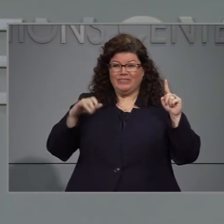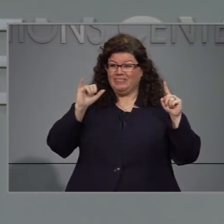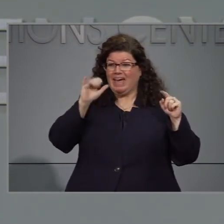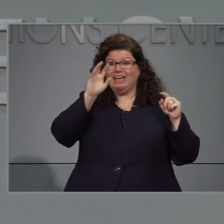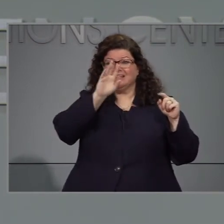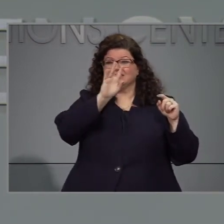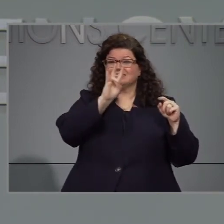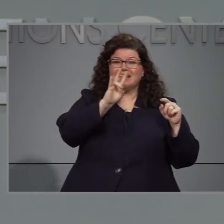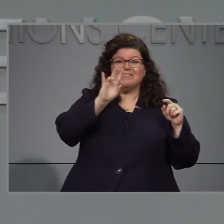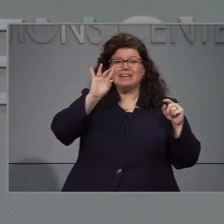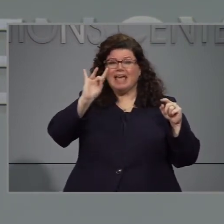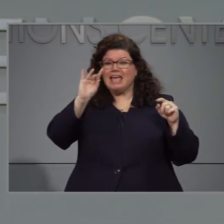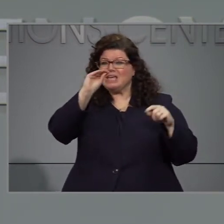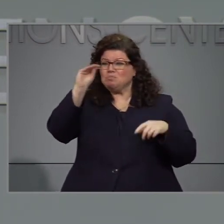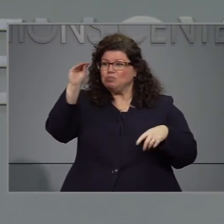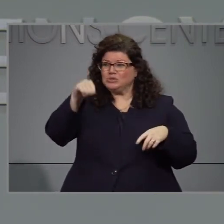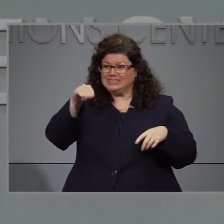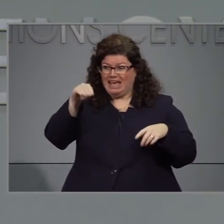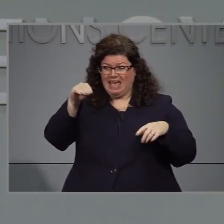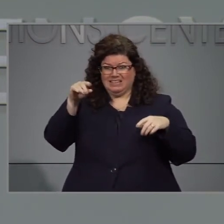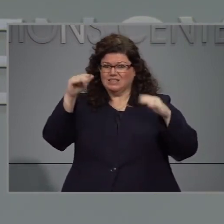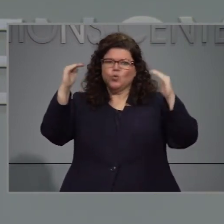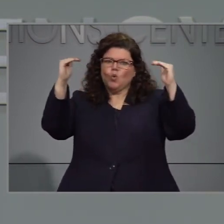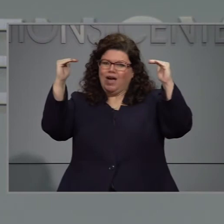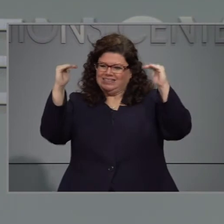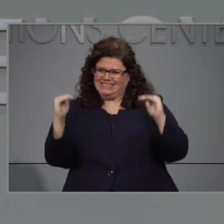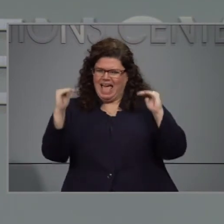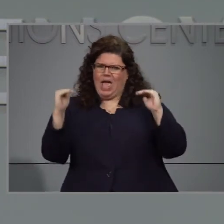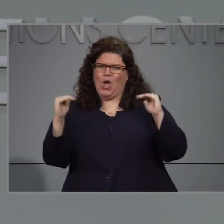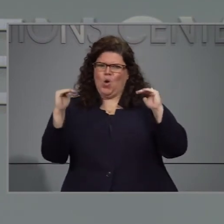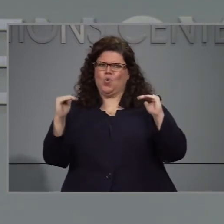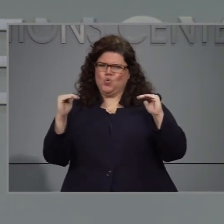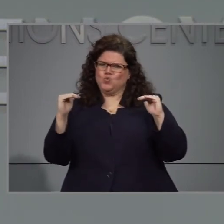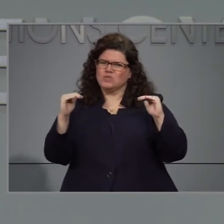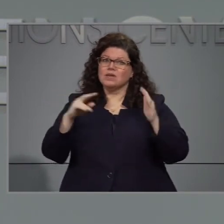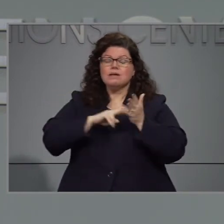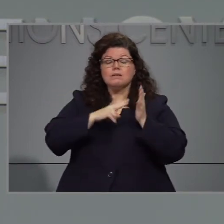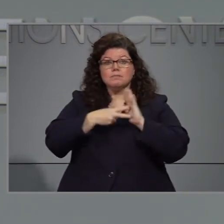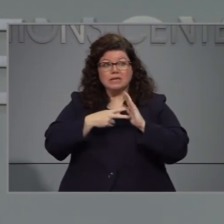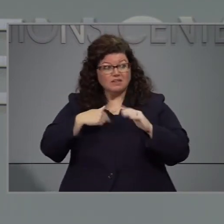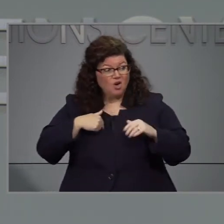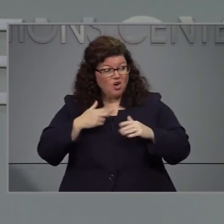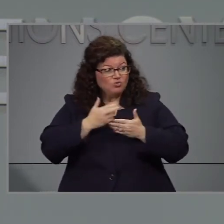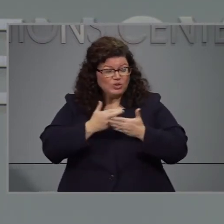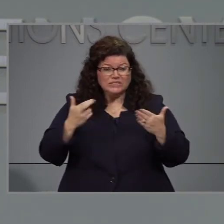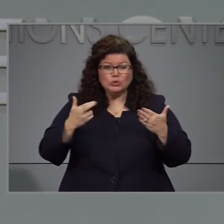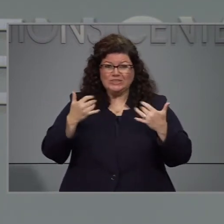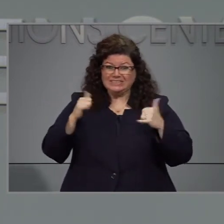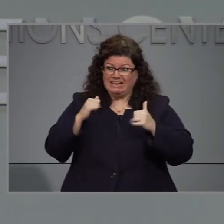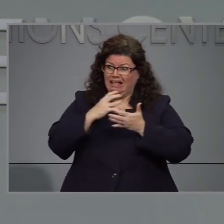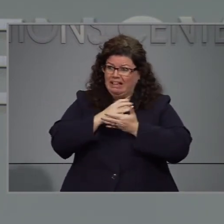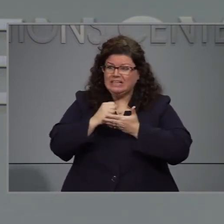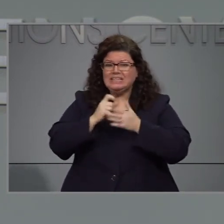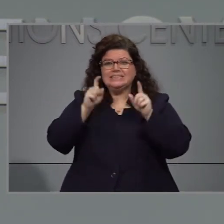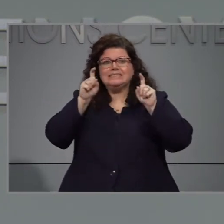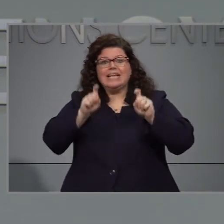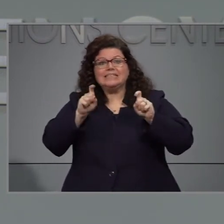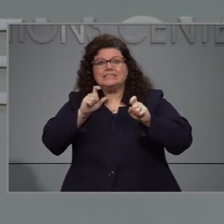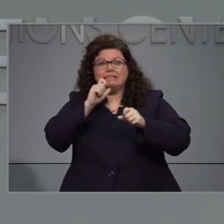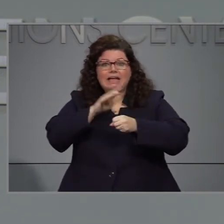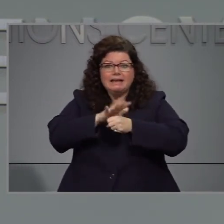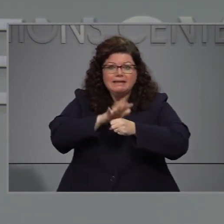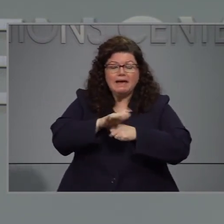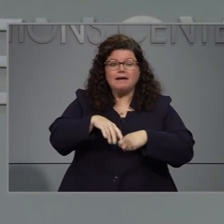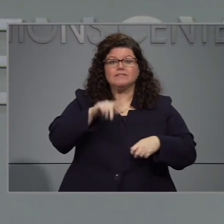siguen siendo muy altos y tenemos día tras día muchos casos y está estresando nuestros recursos, ya sean los